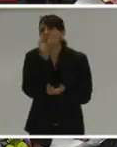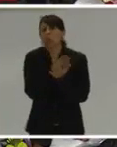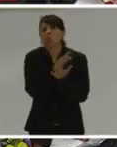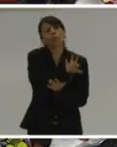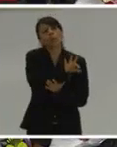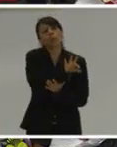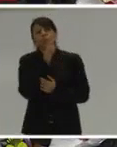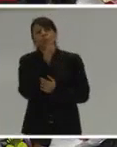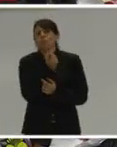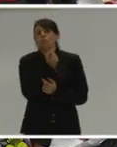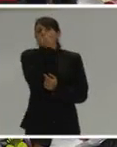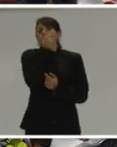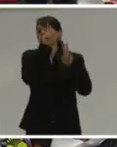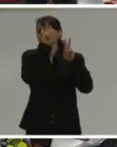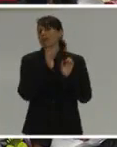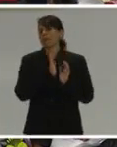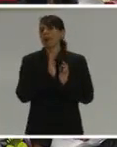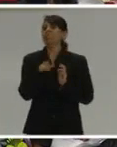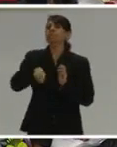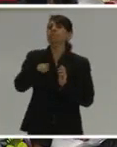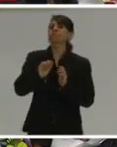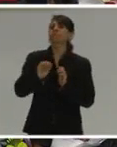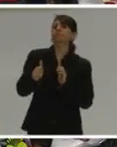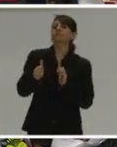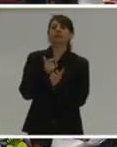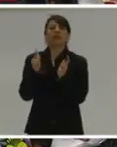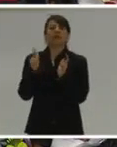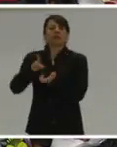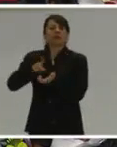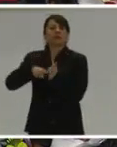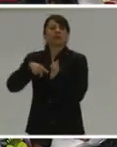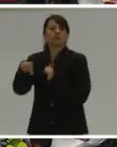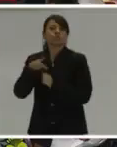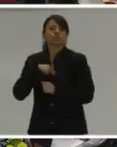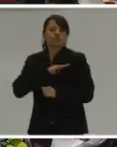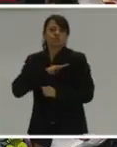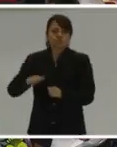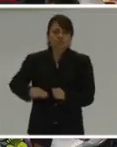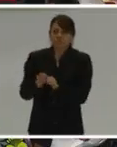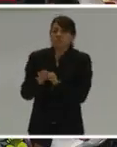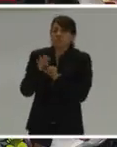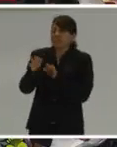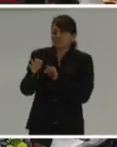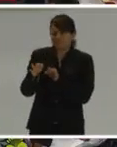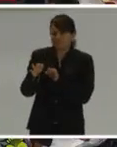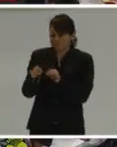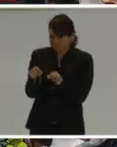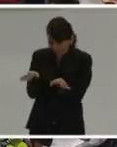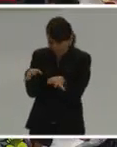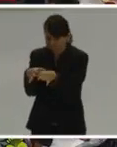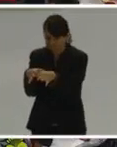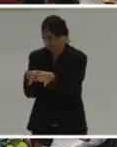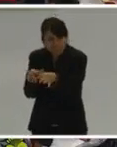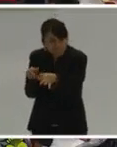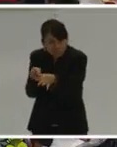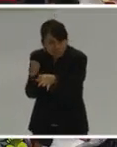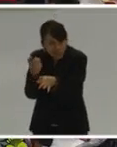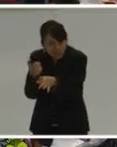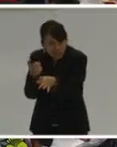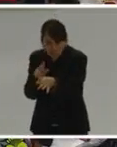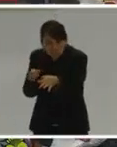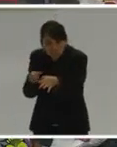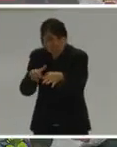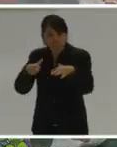o en autonomías municipales, sino también en instancia regional y nacional. Nosotros en